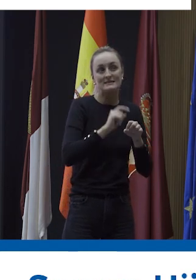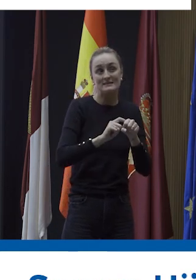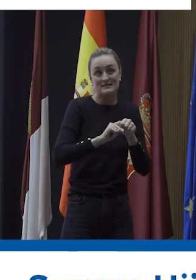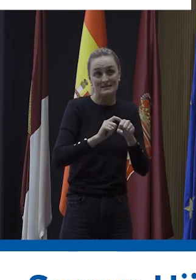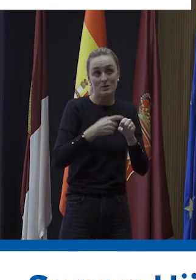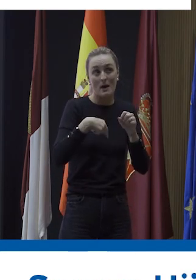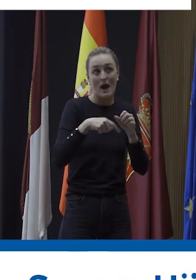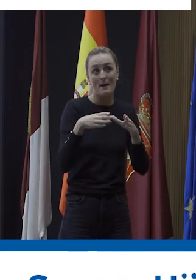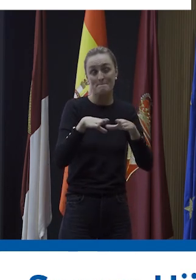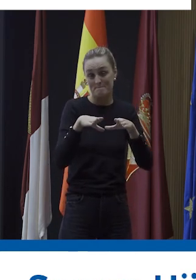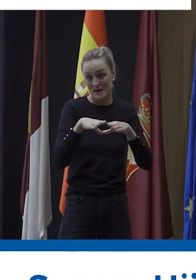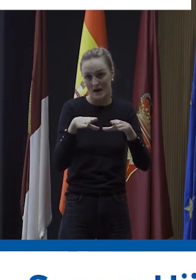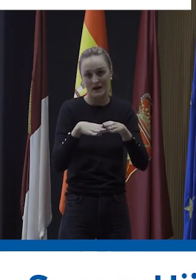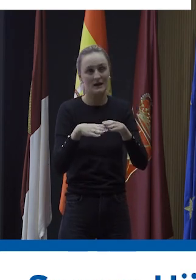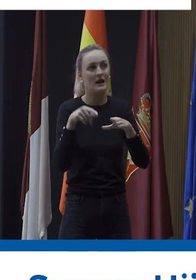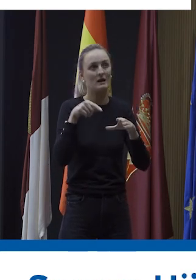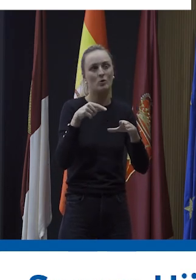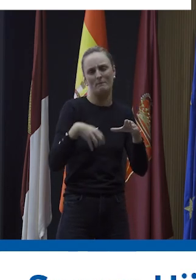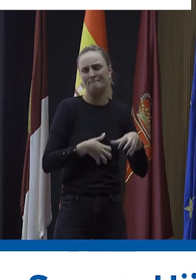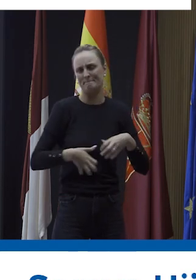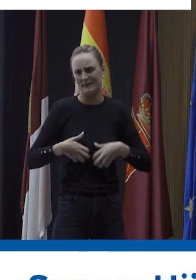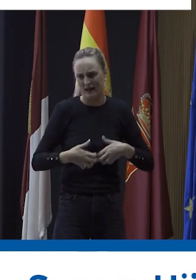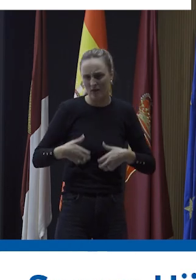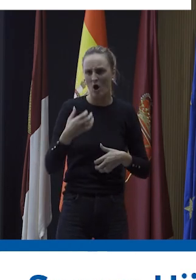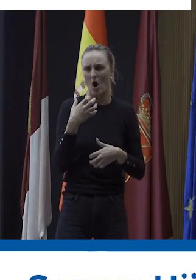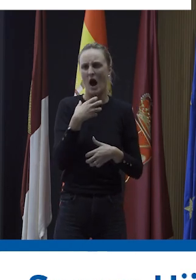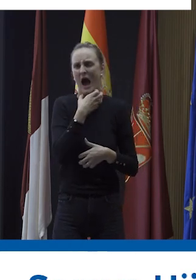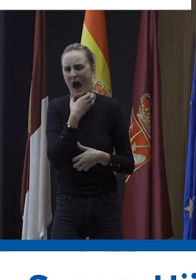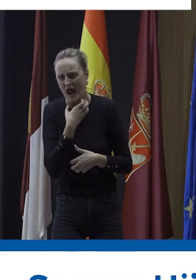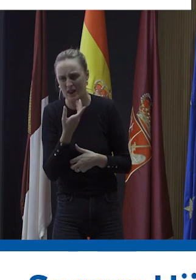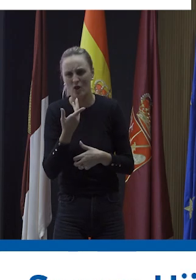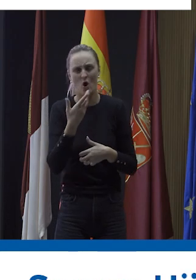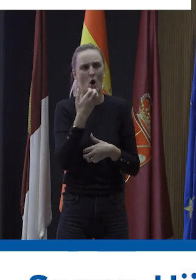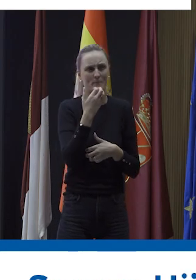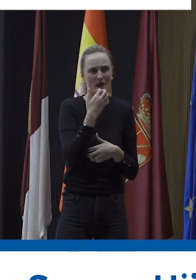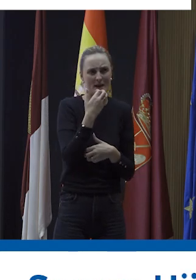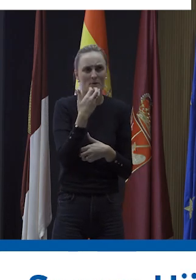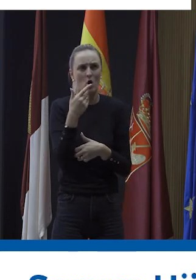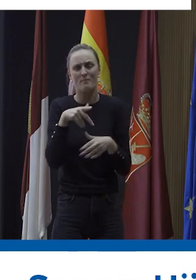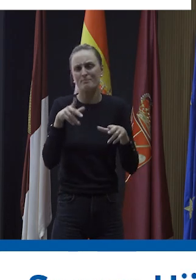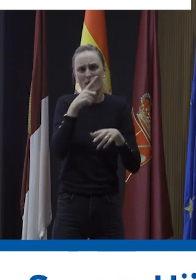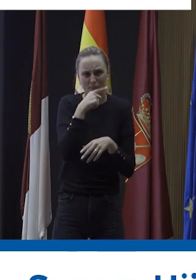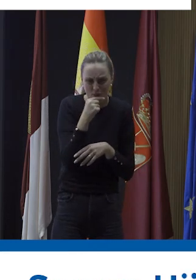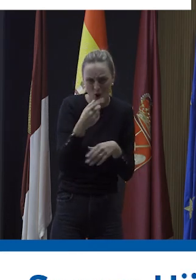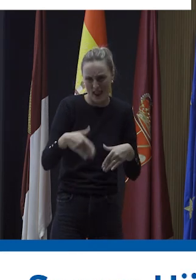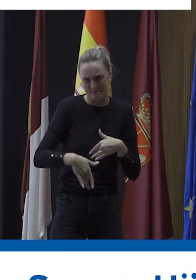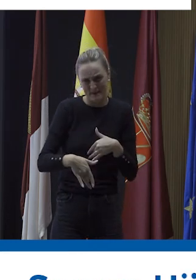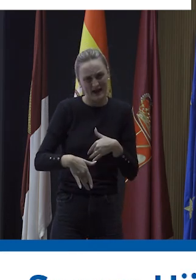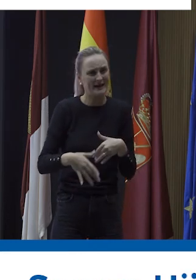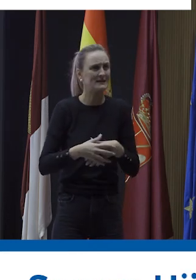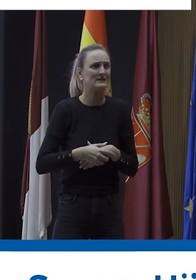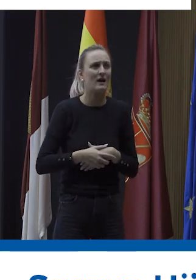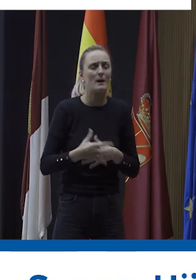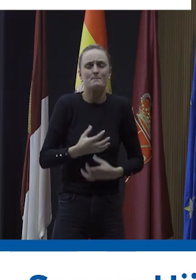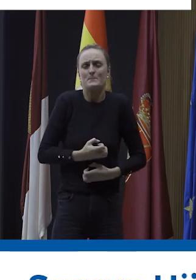vaginal, picazón, ardor, irritación, problemas de dolor en la vagina, depresión en la vagina,